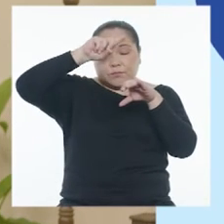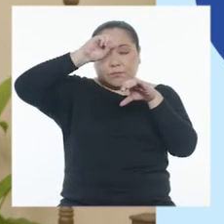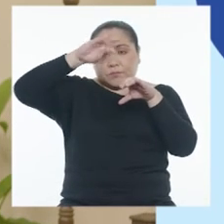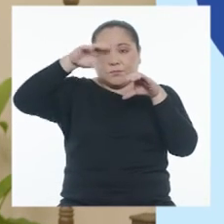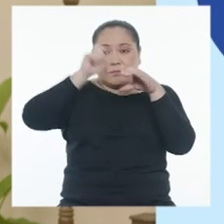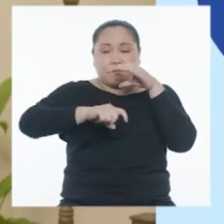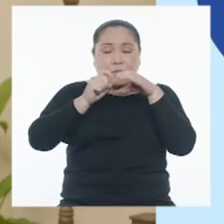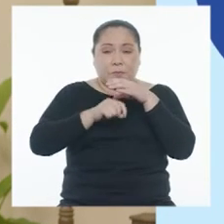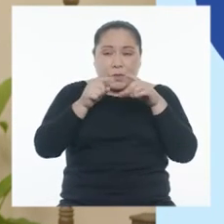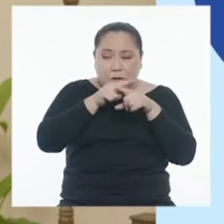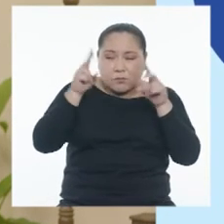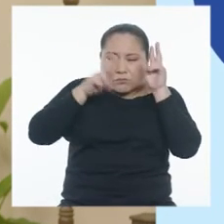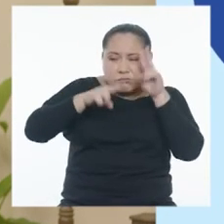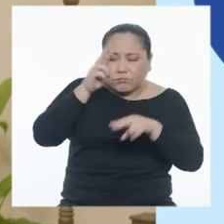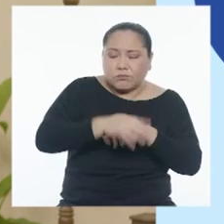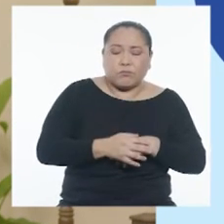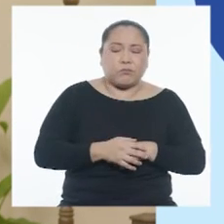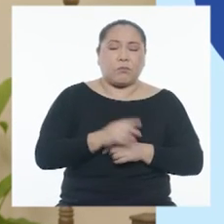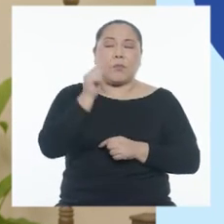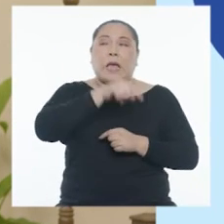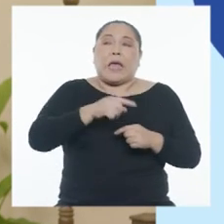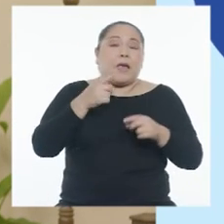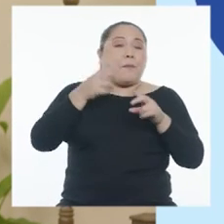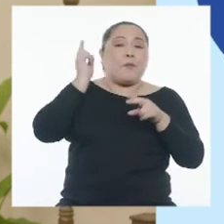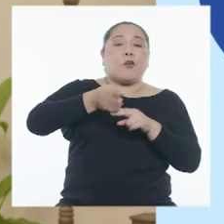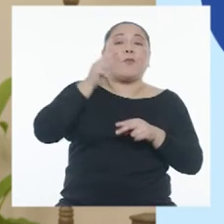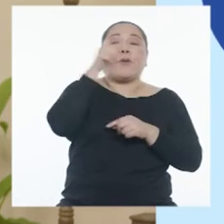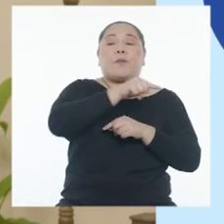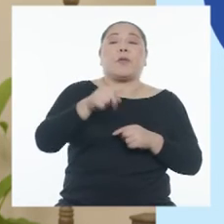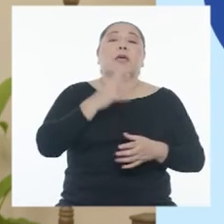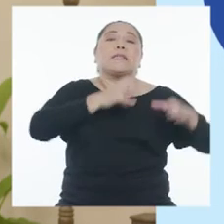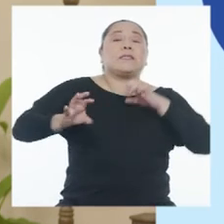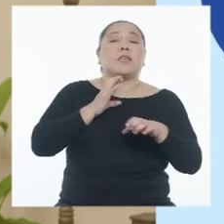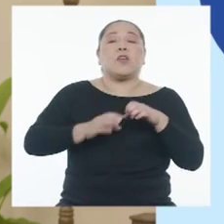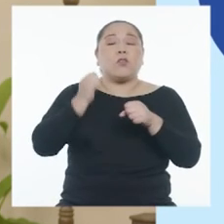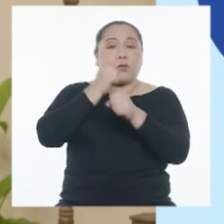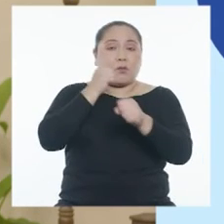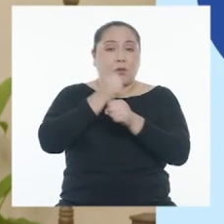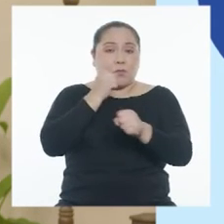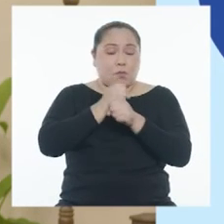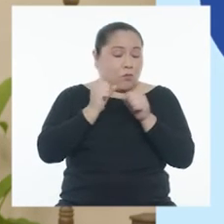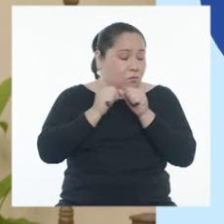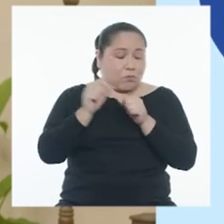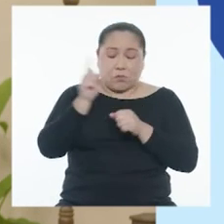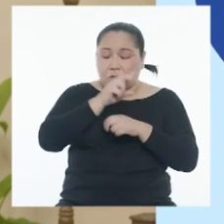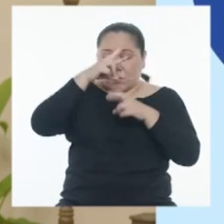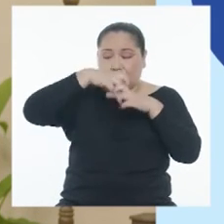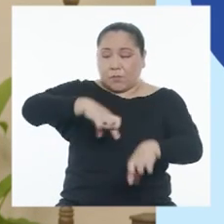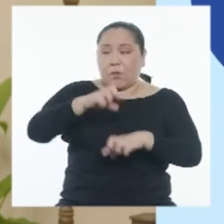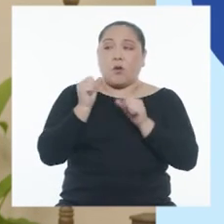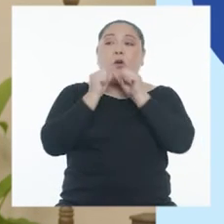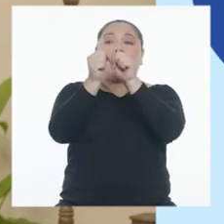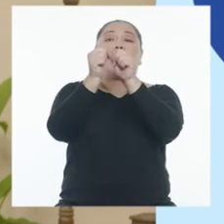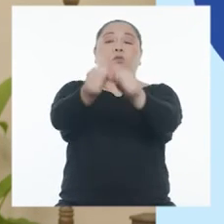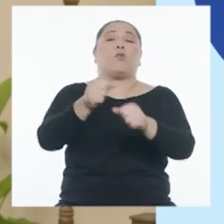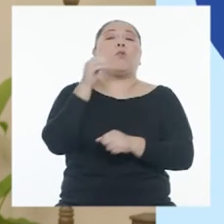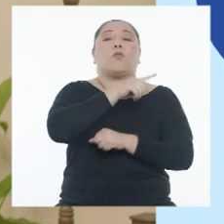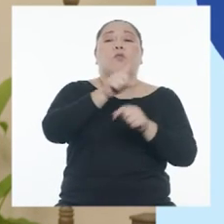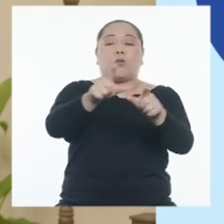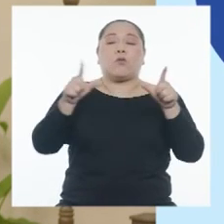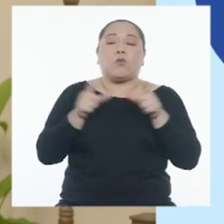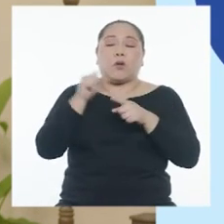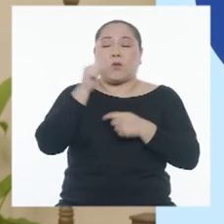narcotraficantes, a pesar de que hay restricciones para ellos, realizaron actividades ilegales y continuaron atravesando los